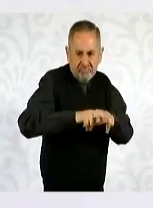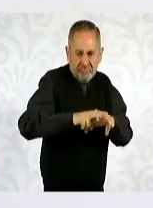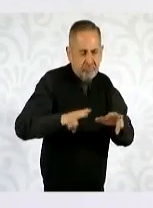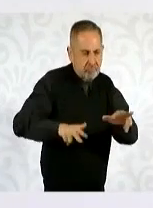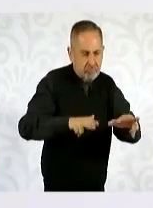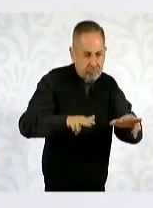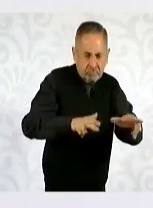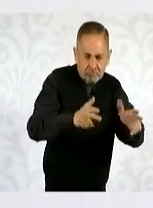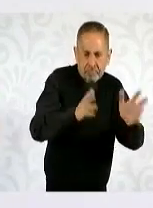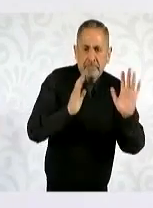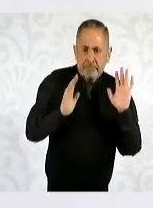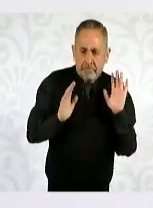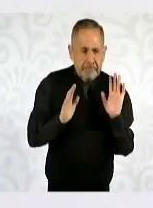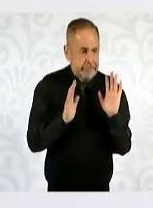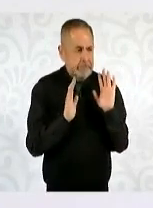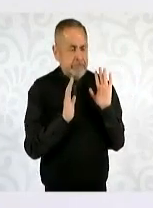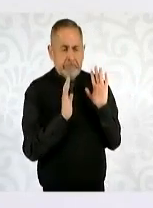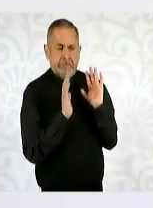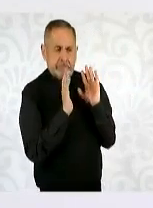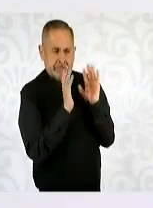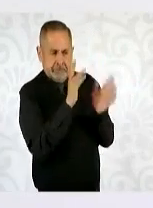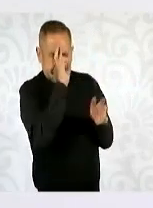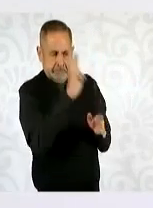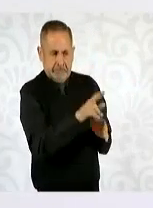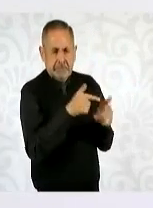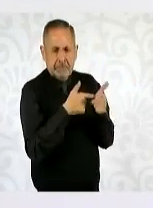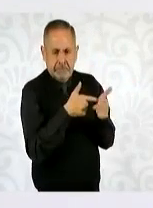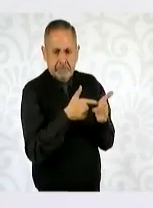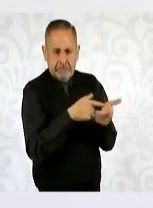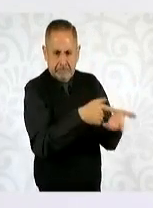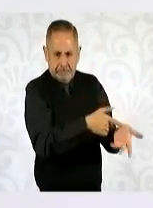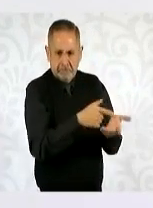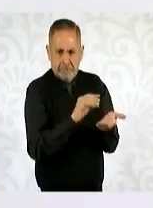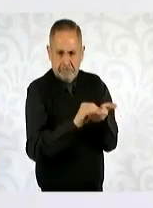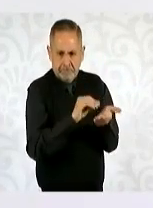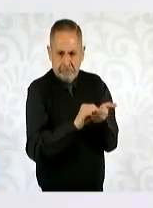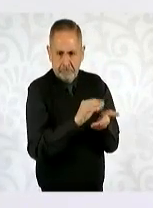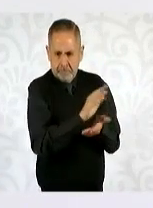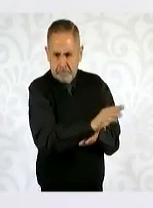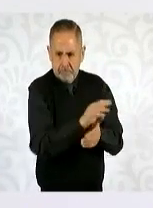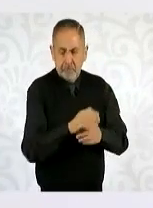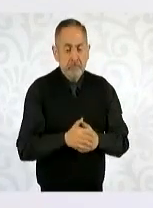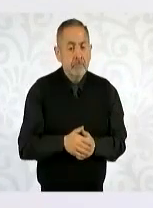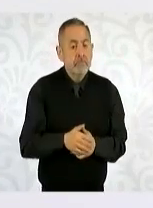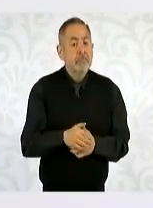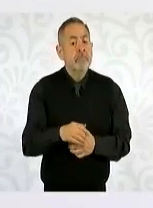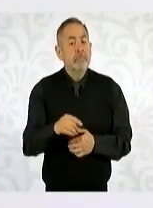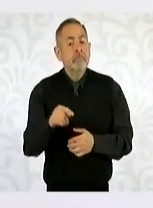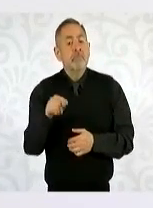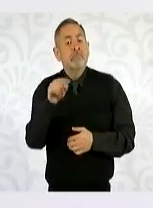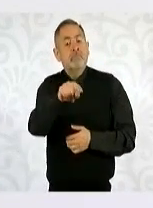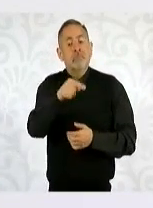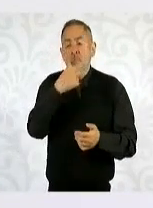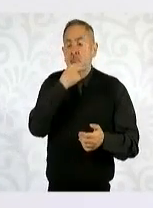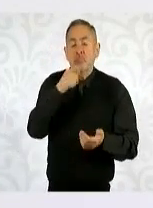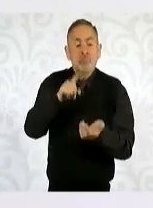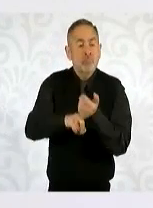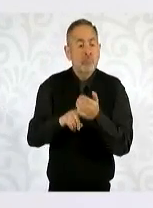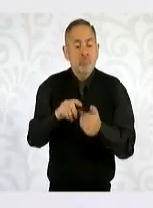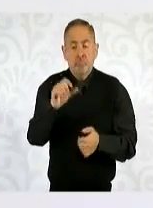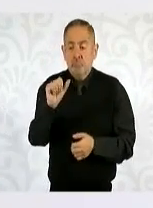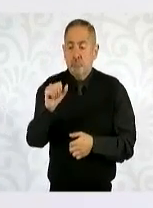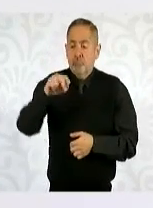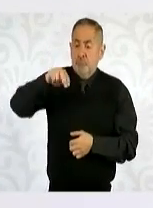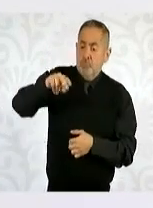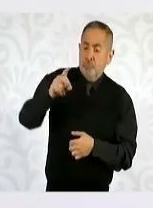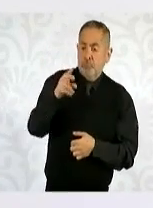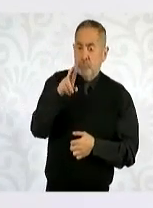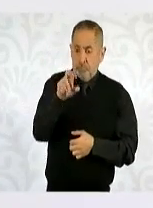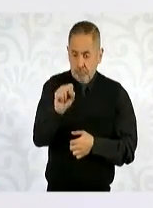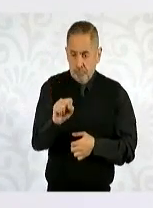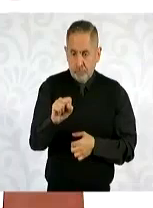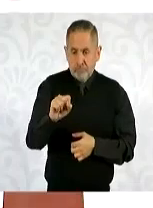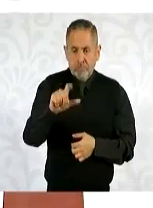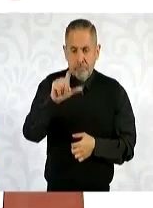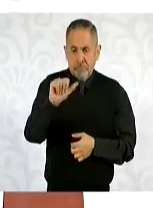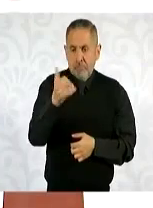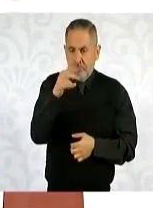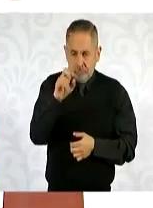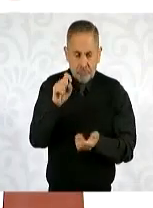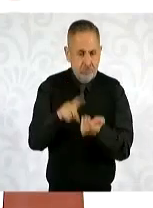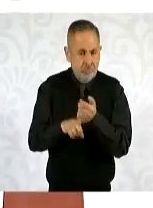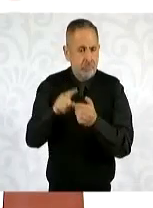respetan. Incluso tiene la obligación Andrés Layuz, que es el responsable de la Agencia de